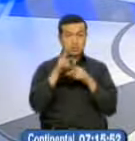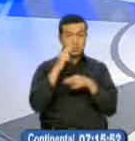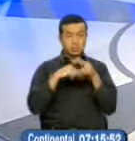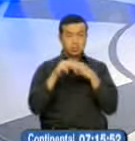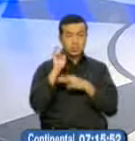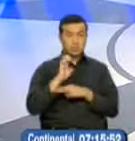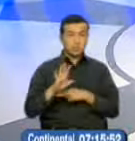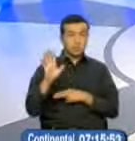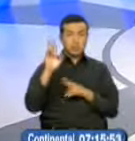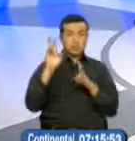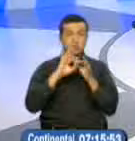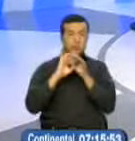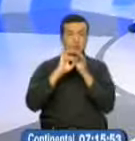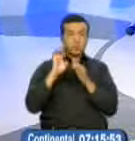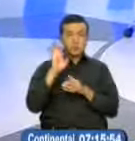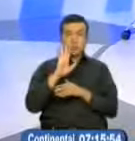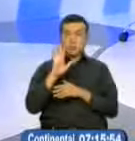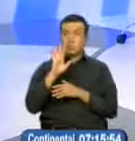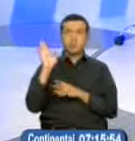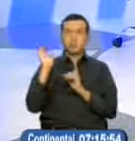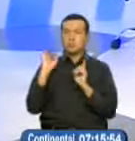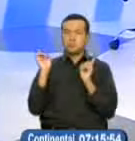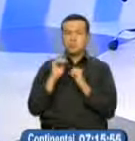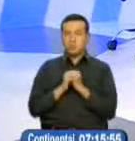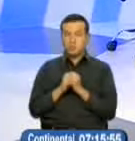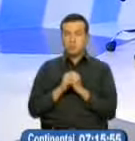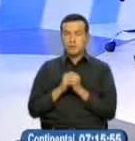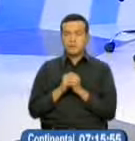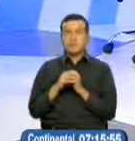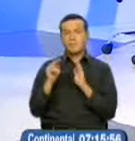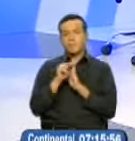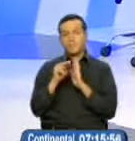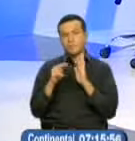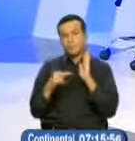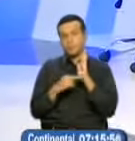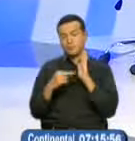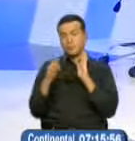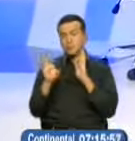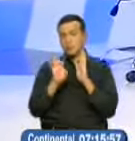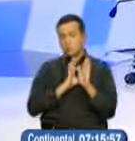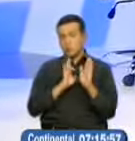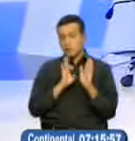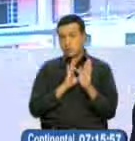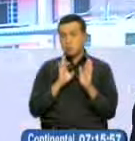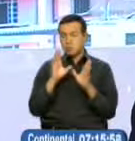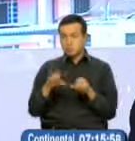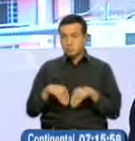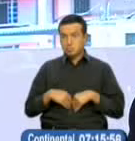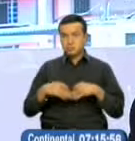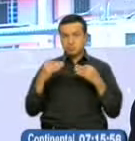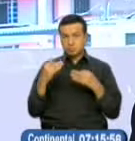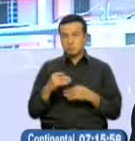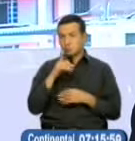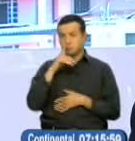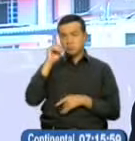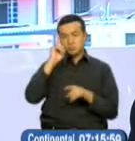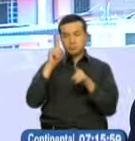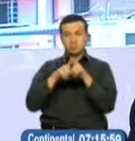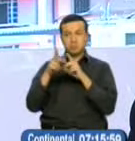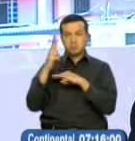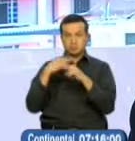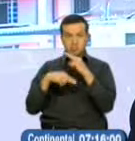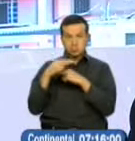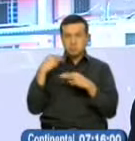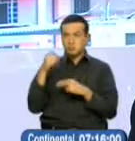refiero específicamente a la Unión Europea? No, en realidad no. Los reglamentos técnicos son aceptados por los acuerdos comerciales,